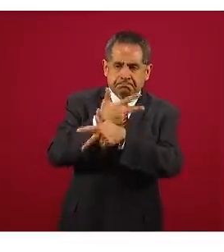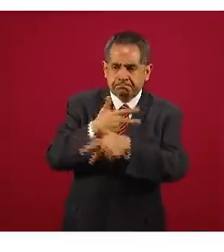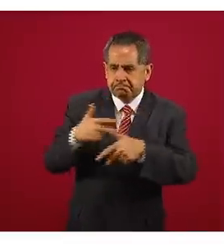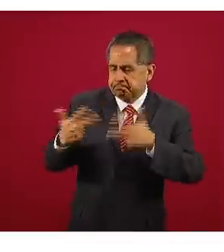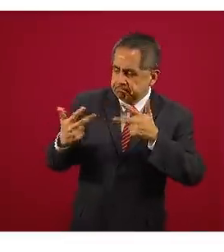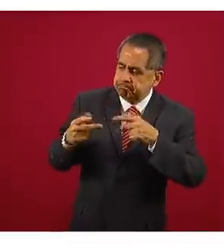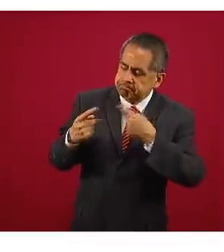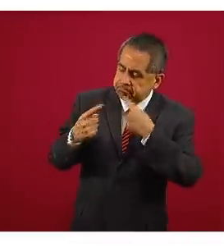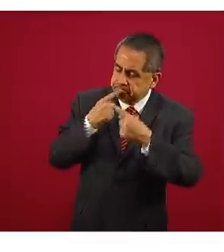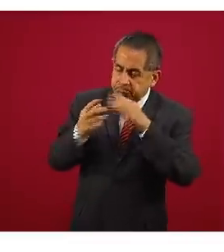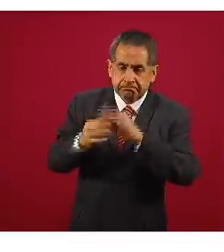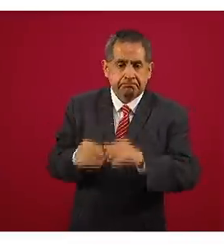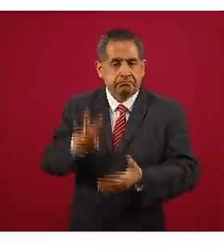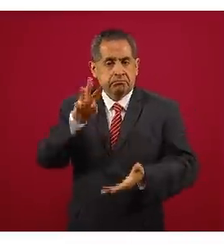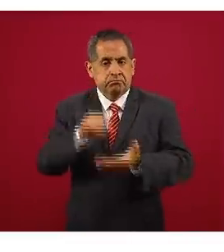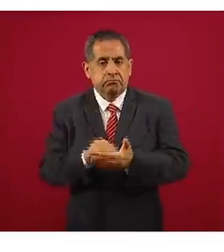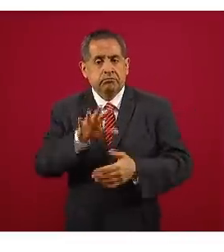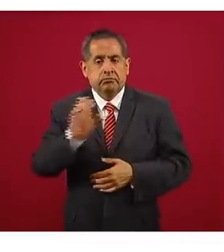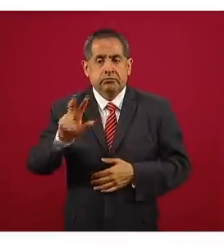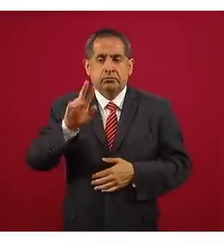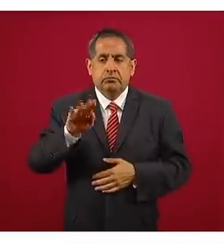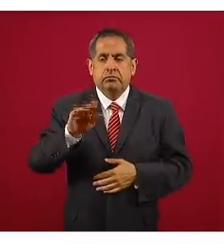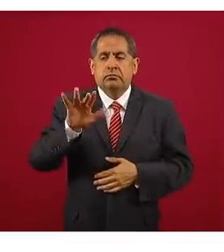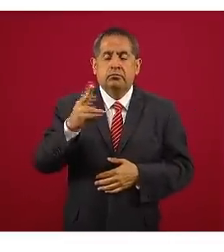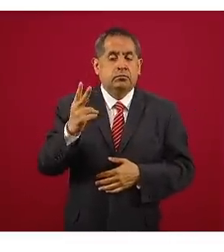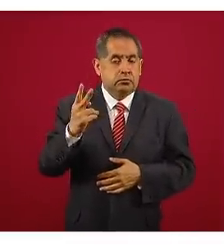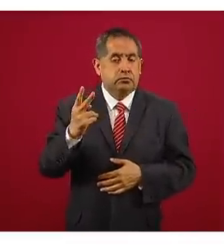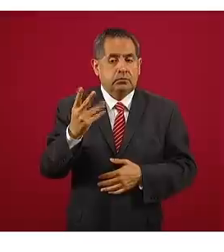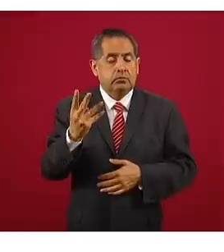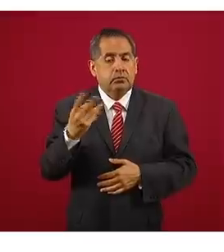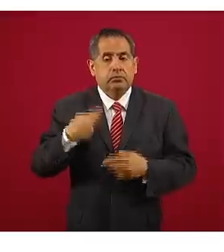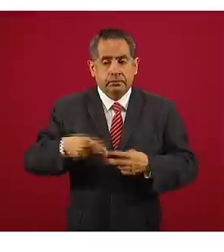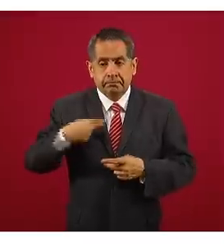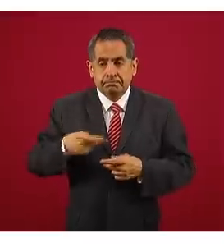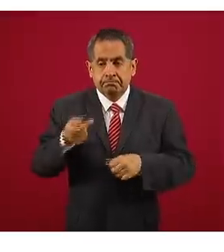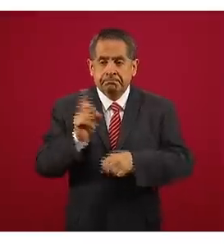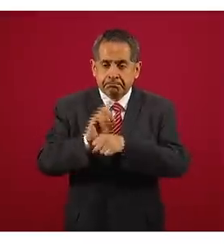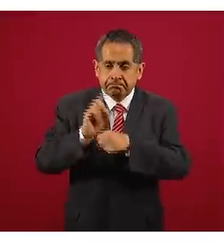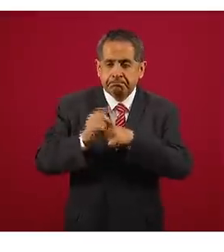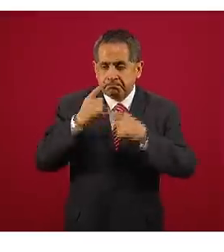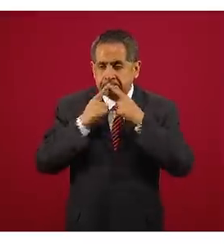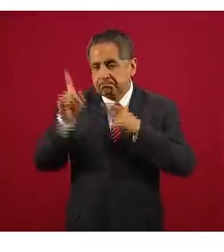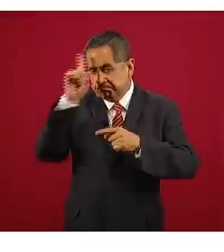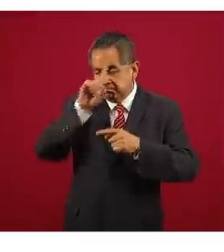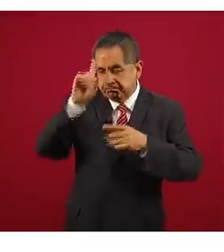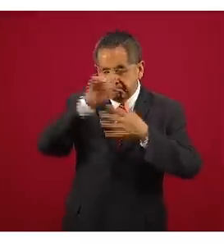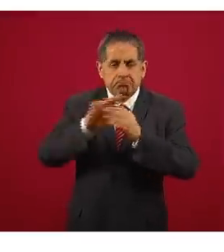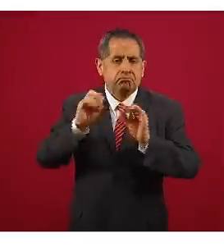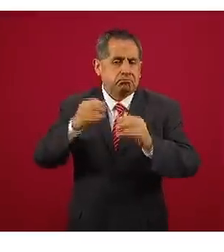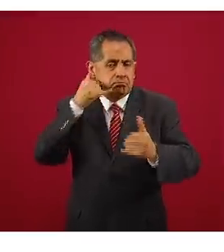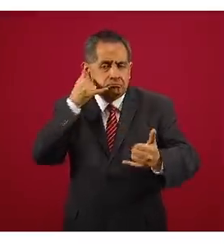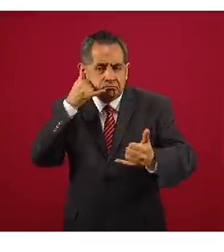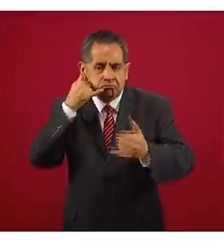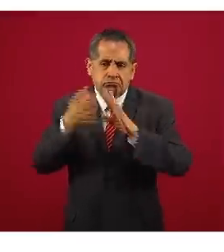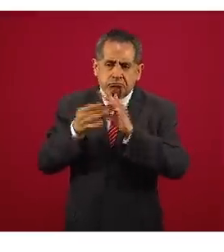cuatro mil 584 personas atendidas día consultas o asesoría telefónica